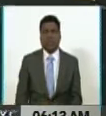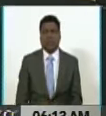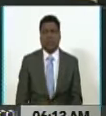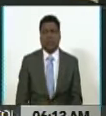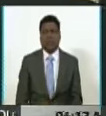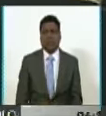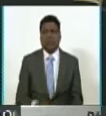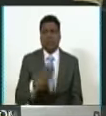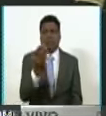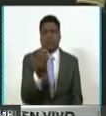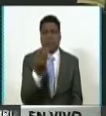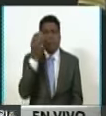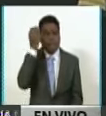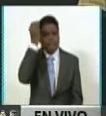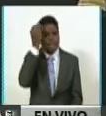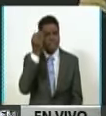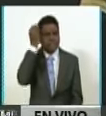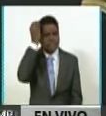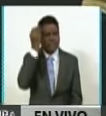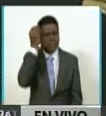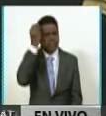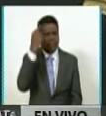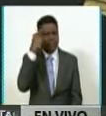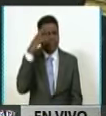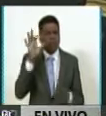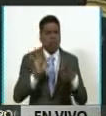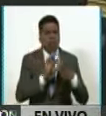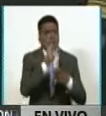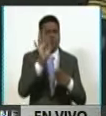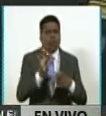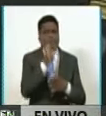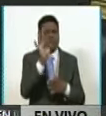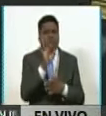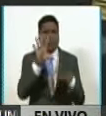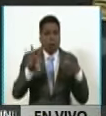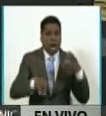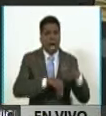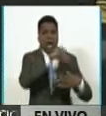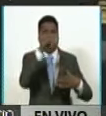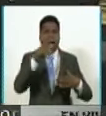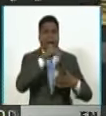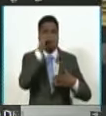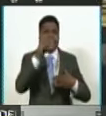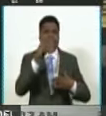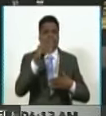traer a la memoria y a nuestro espíritu, al alma nacional,